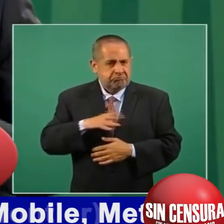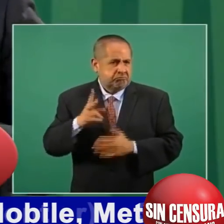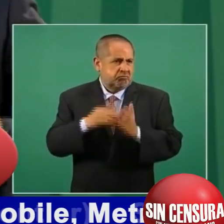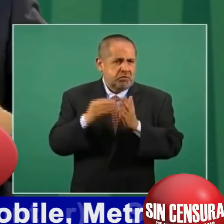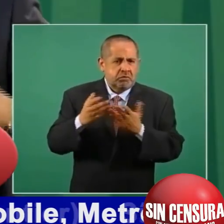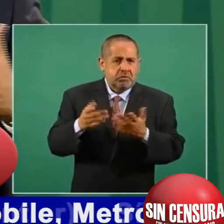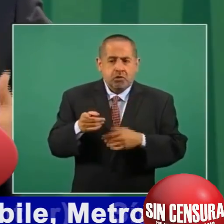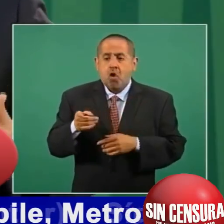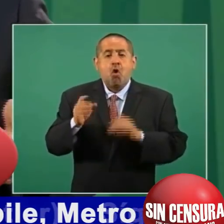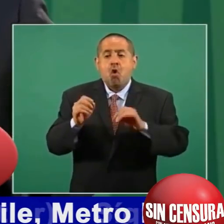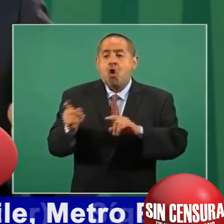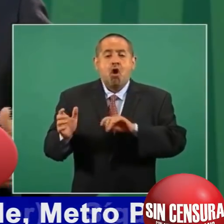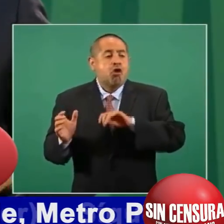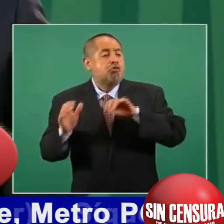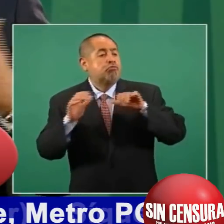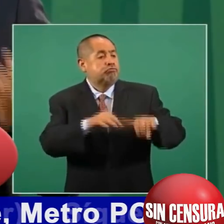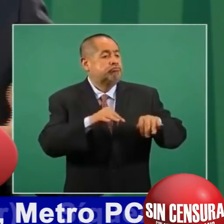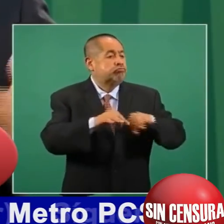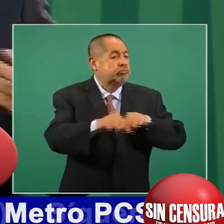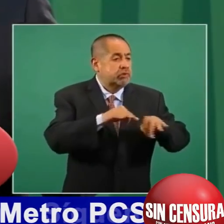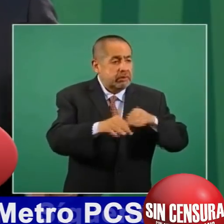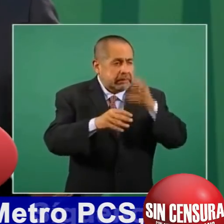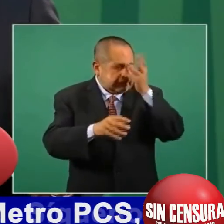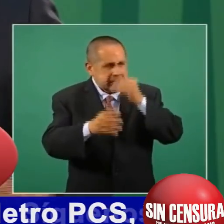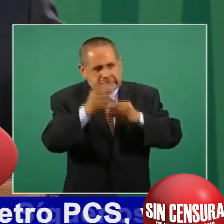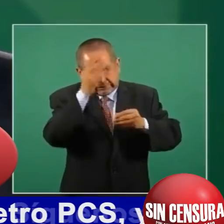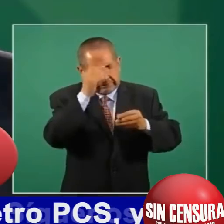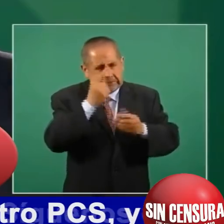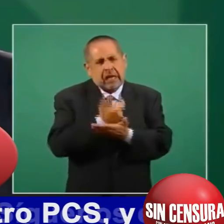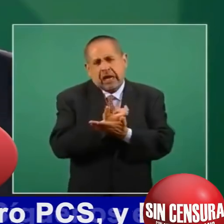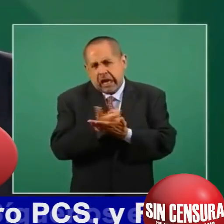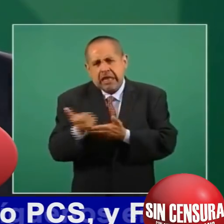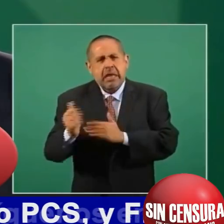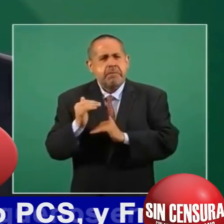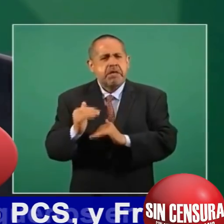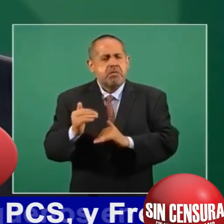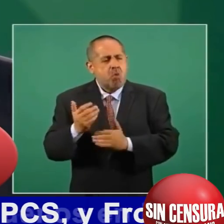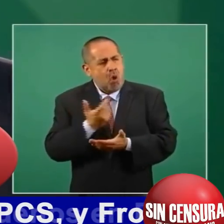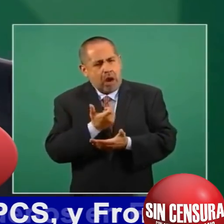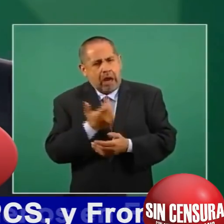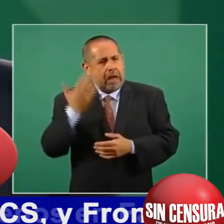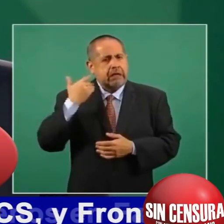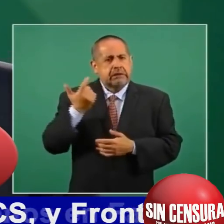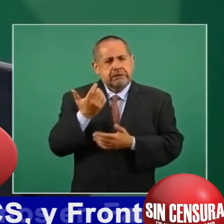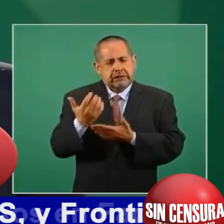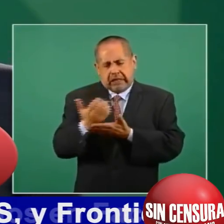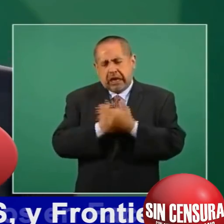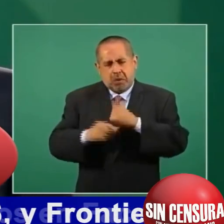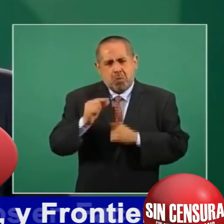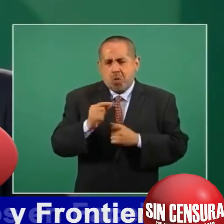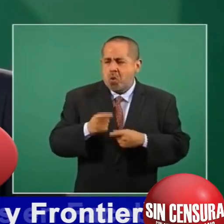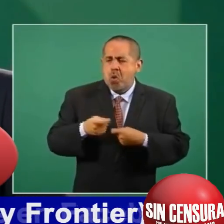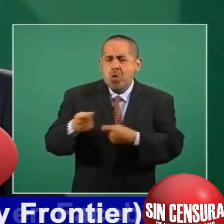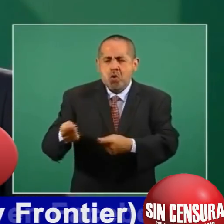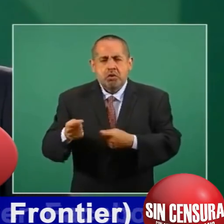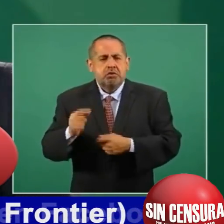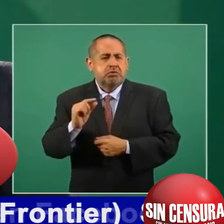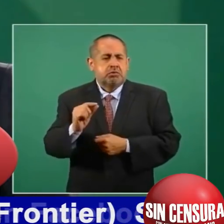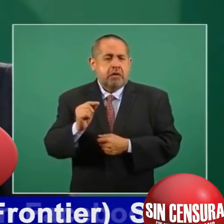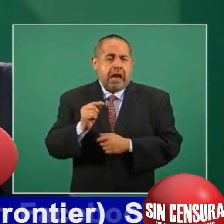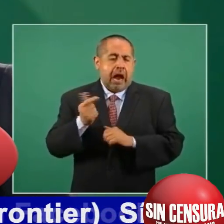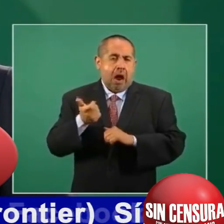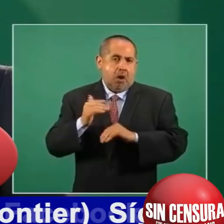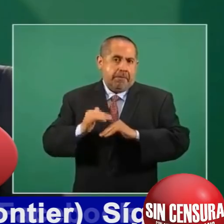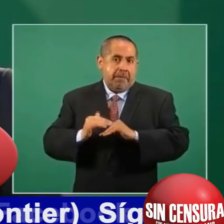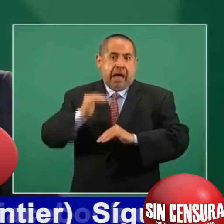que trabajan como aprendices, que reciben salario mínimo. Antes era poco el salario mínimo, ahora